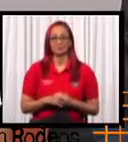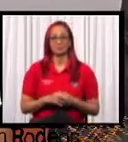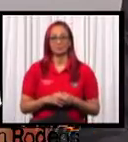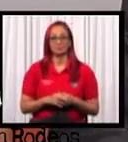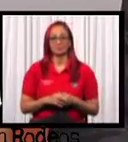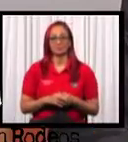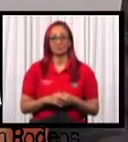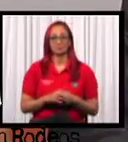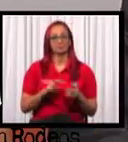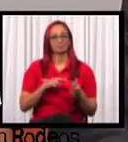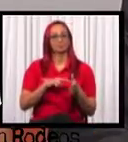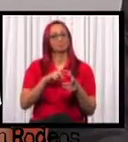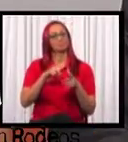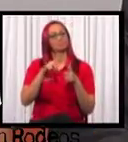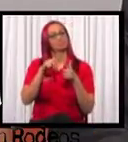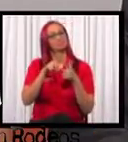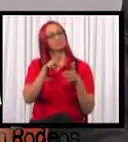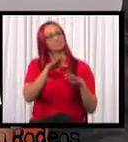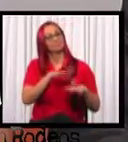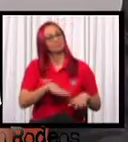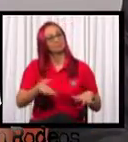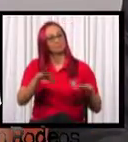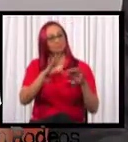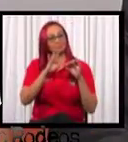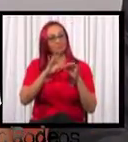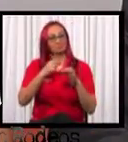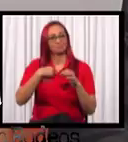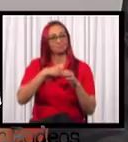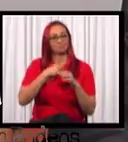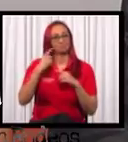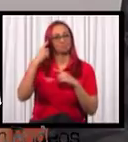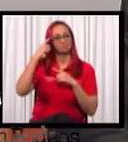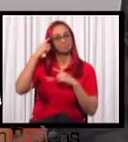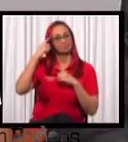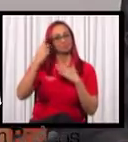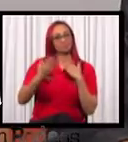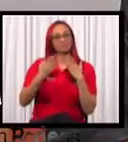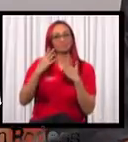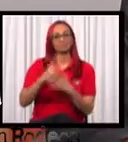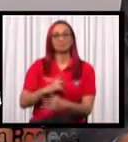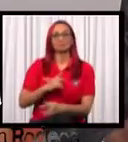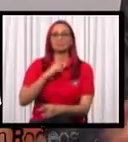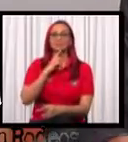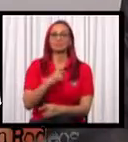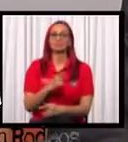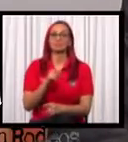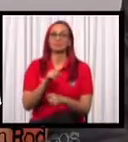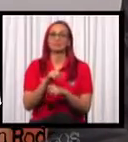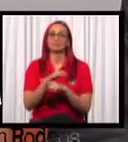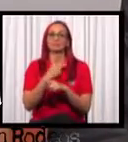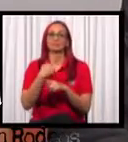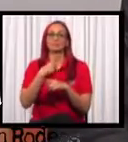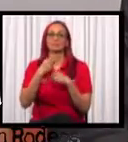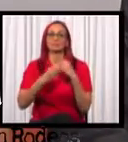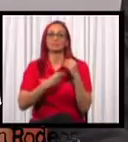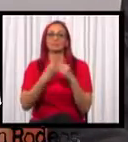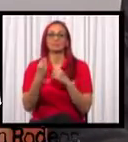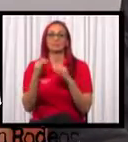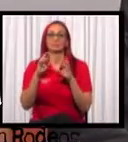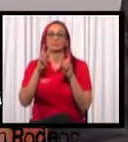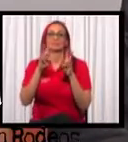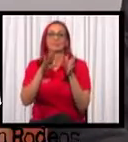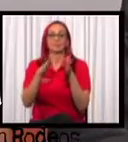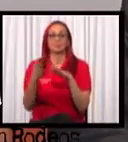Entonces, esto nos lleva a nosotros a pensar que sería realmente mandar a nuestros productores a la muerte. Así es como lo